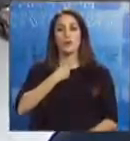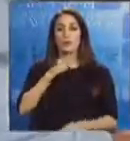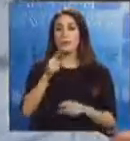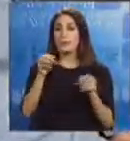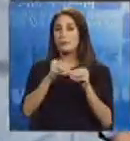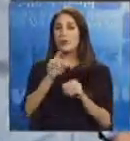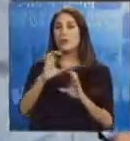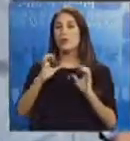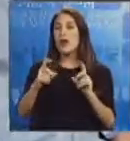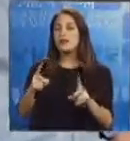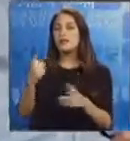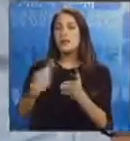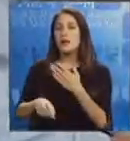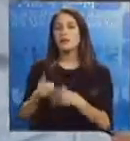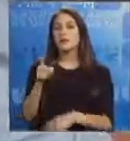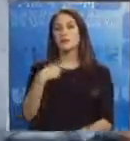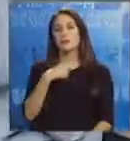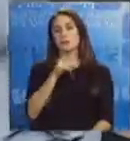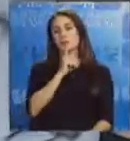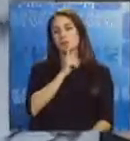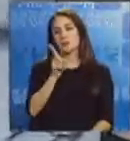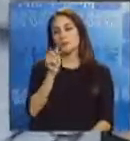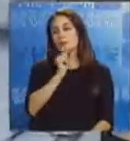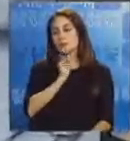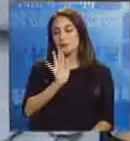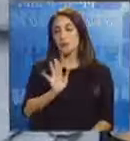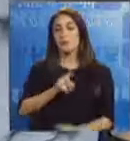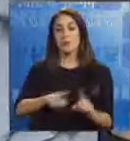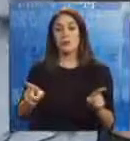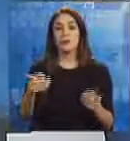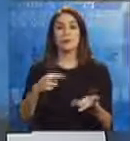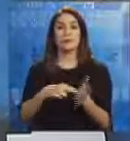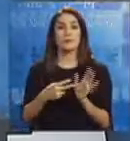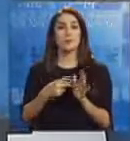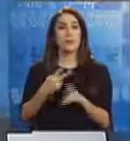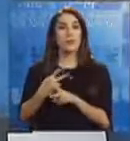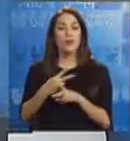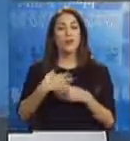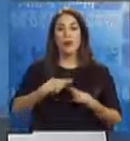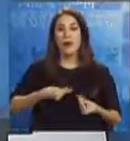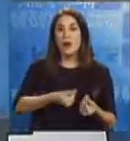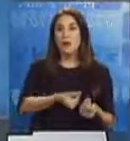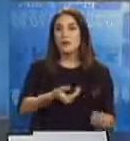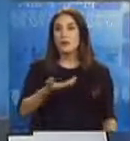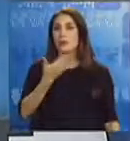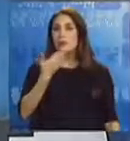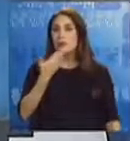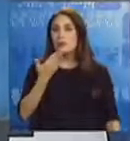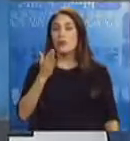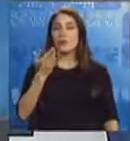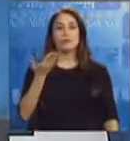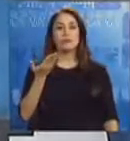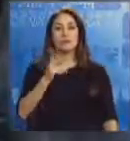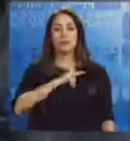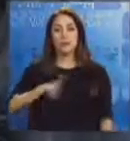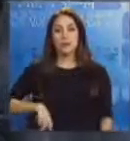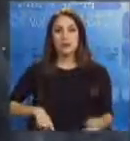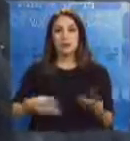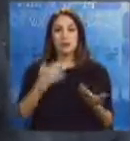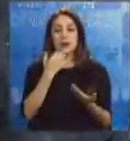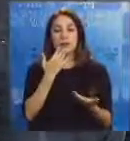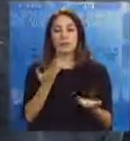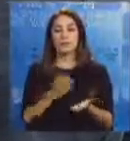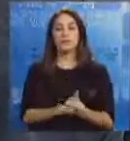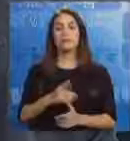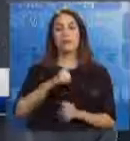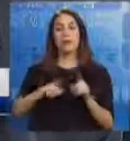el tipo de cáncer que le detectaron. Lo que sí afirma es que no hubiera podido cubrir los costos de la enfermedad en una casa de salud particular. Tengo fe en